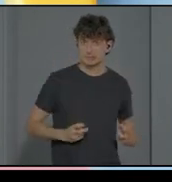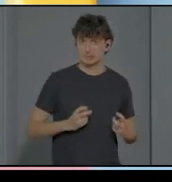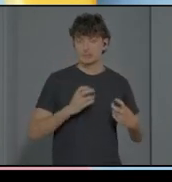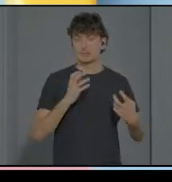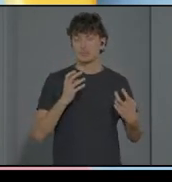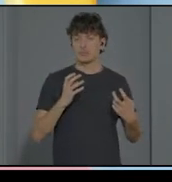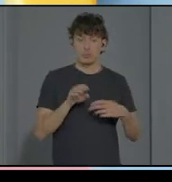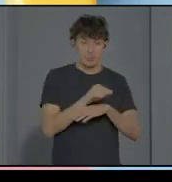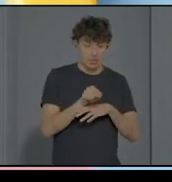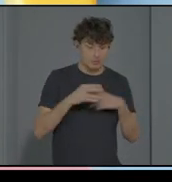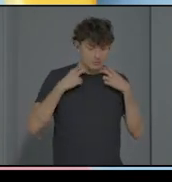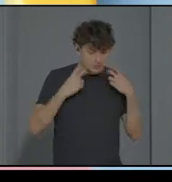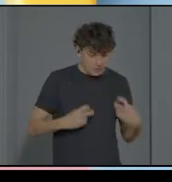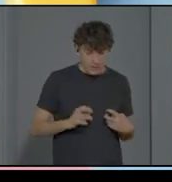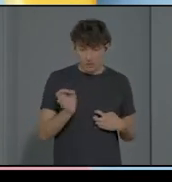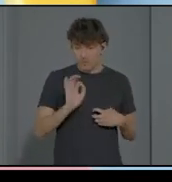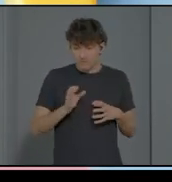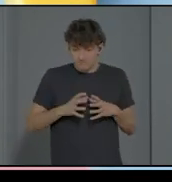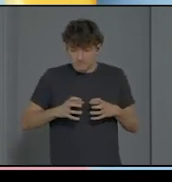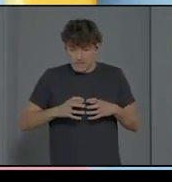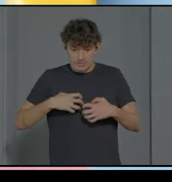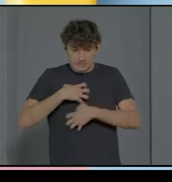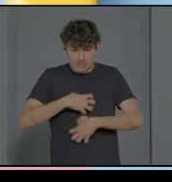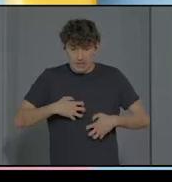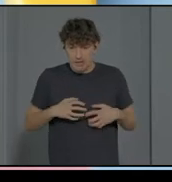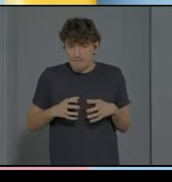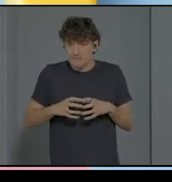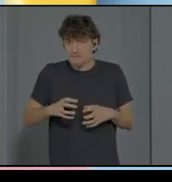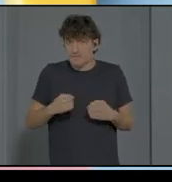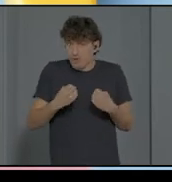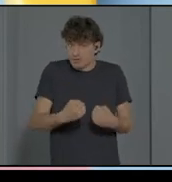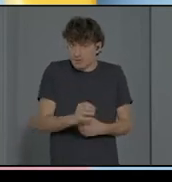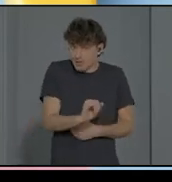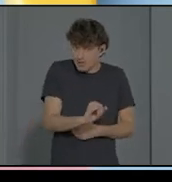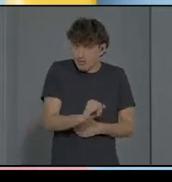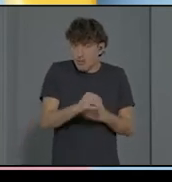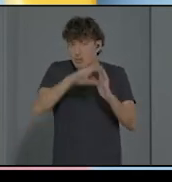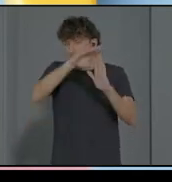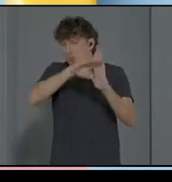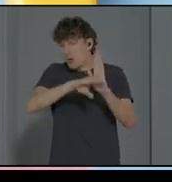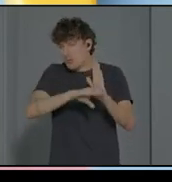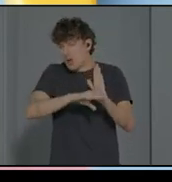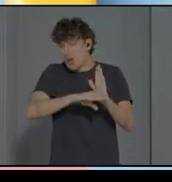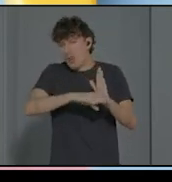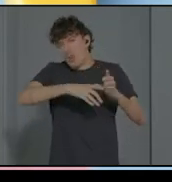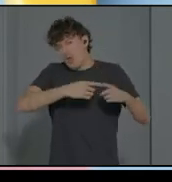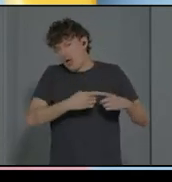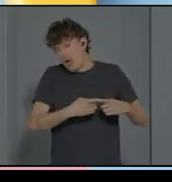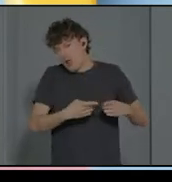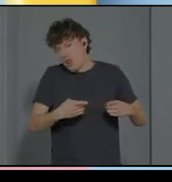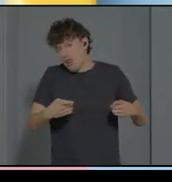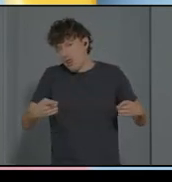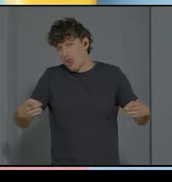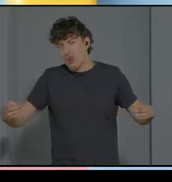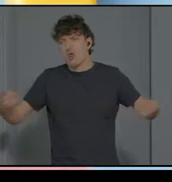fuerte? Así que veis que el programa es bastante largo, vamos a intentar analizar todo esto rápidamente